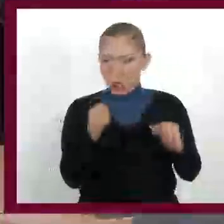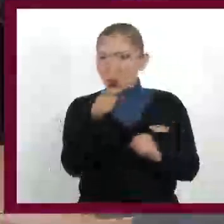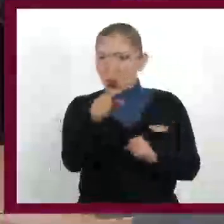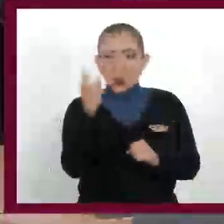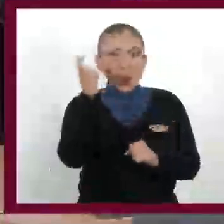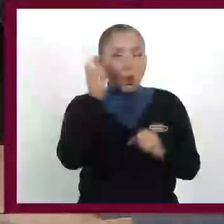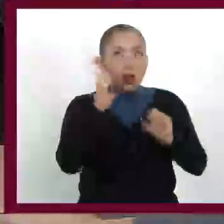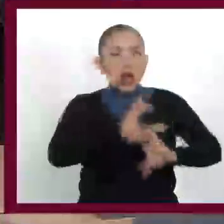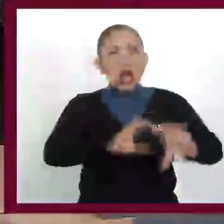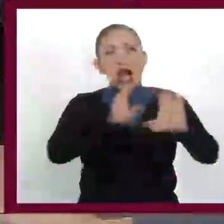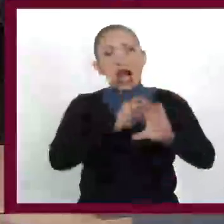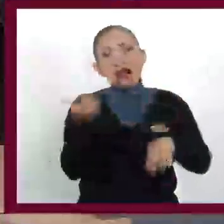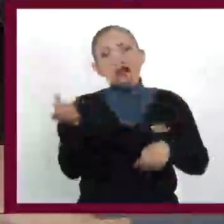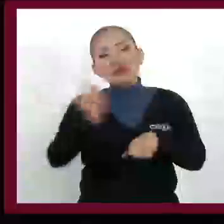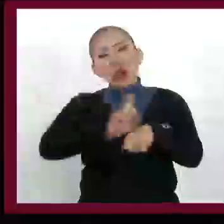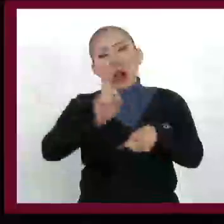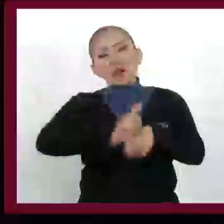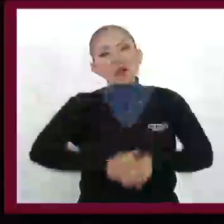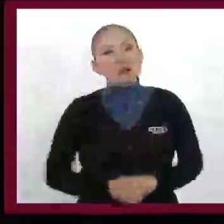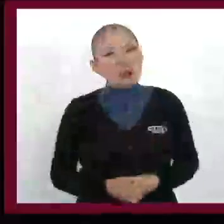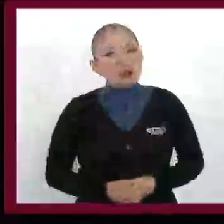Seguramente escuchas canciones durante el día.